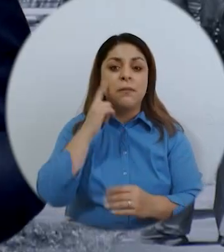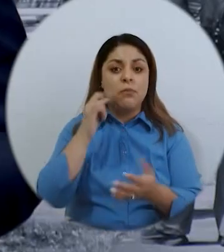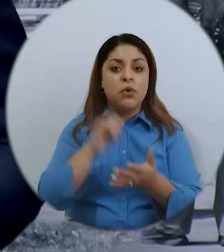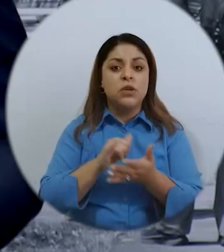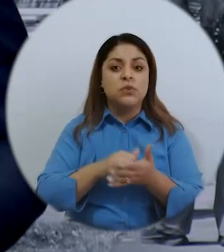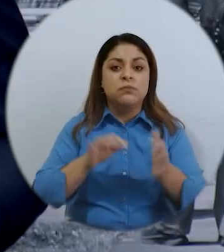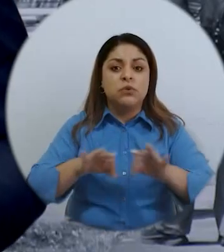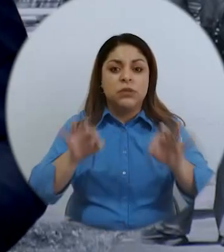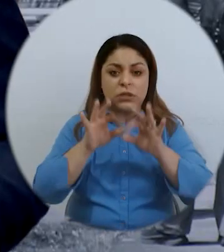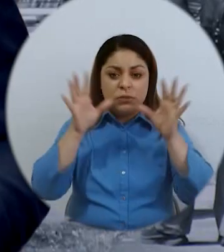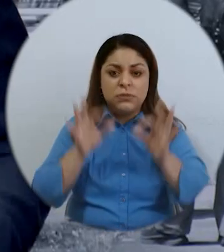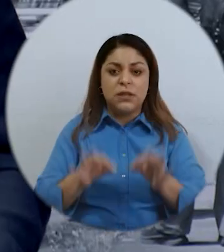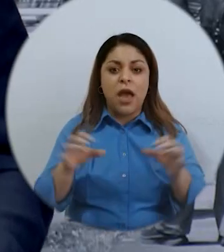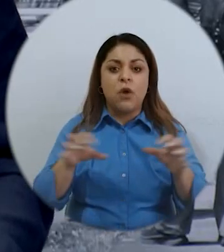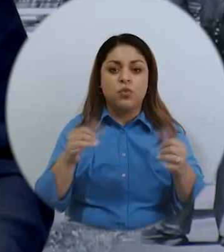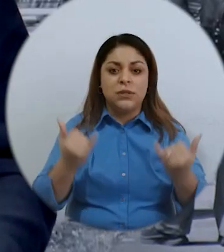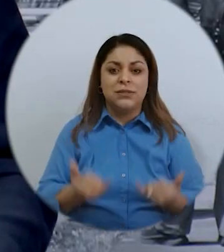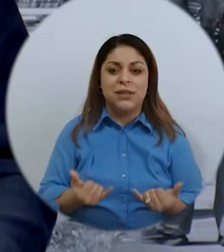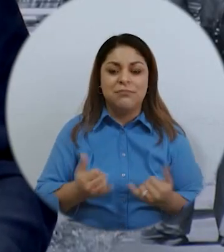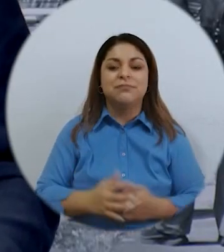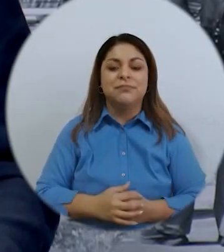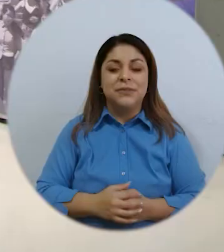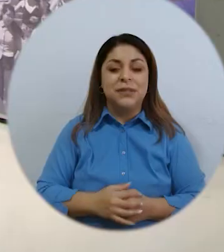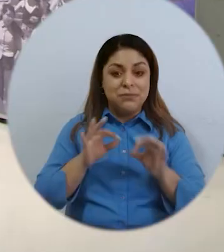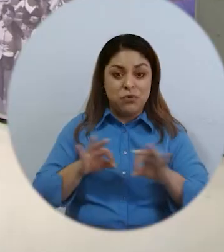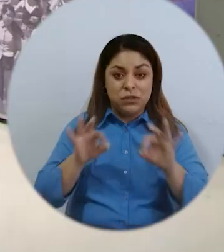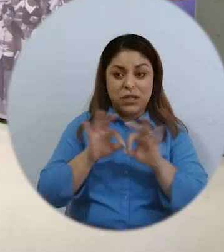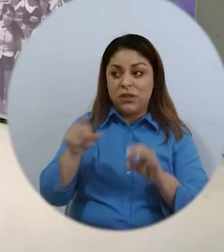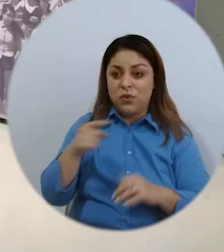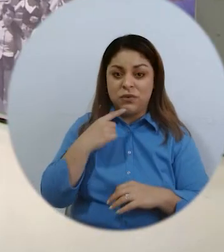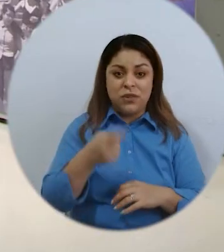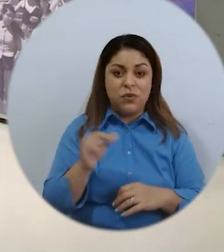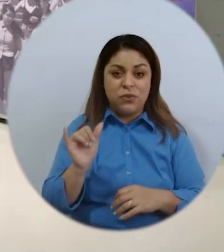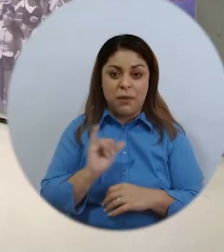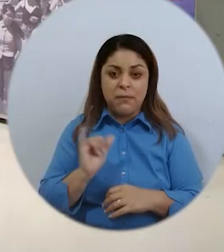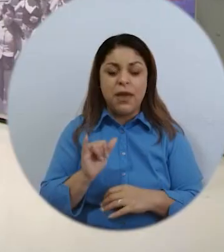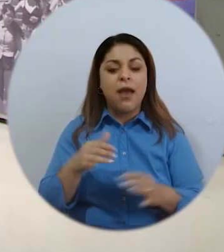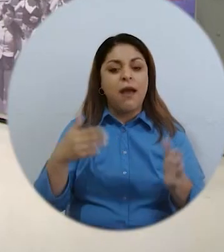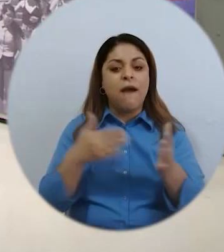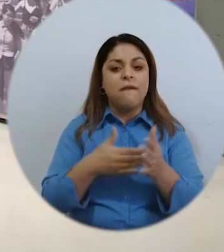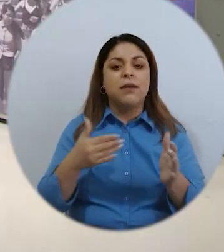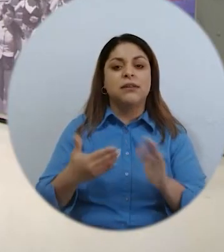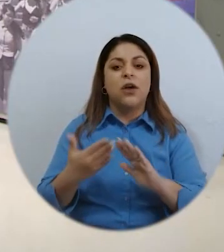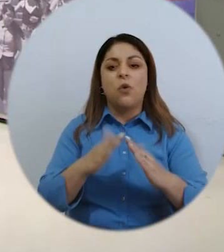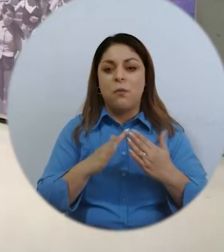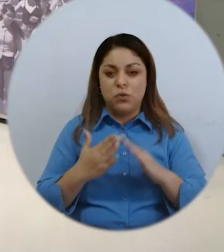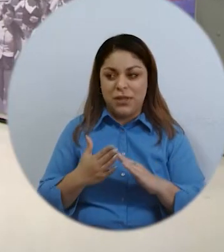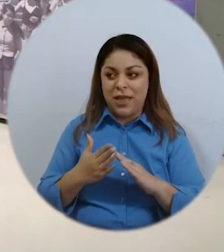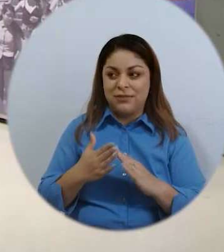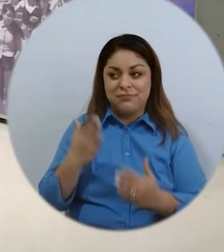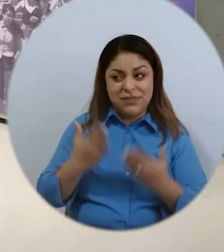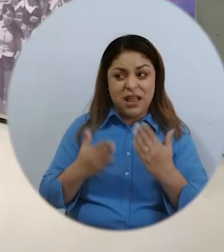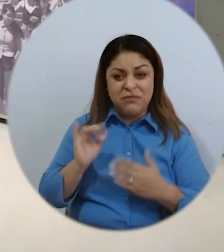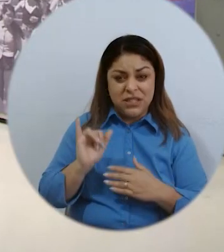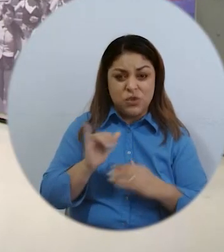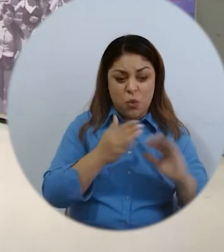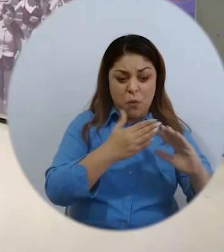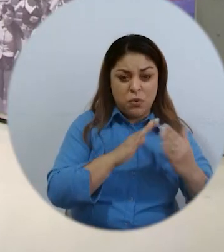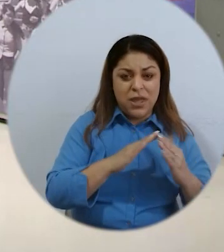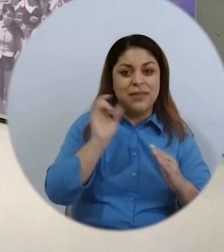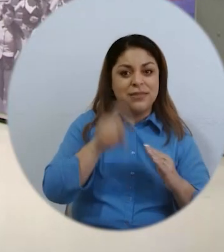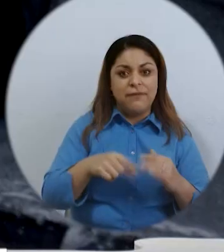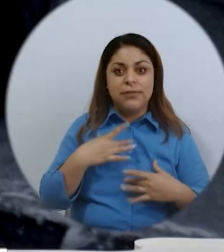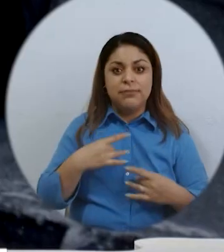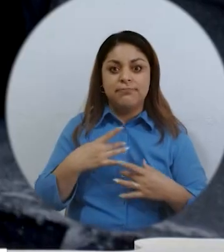clarísimo de por qué es importante hoy tomar decisiones y actuar ya. Y muy importante, usted lo mencionó, también está afectando a las comunidades, que tal